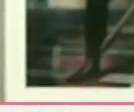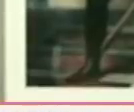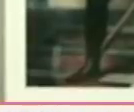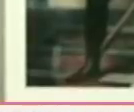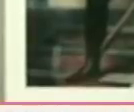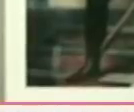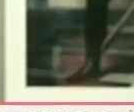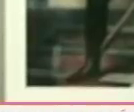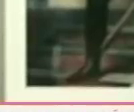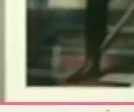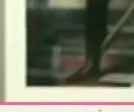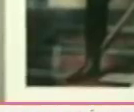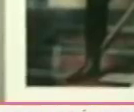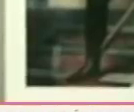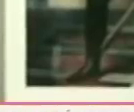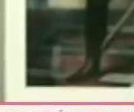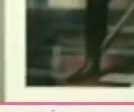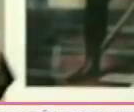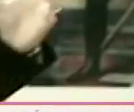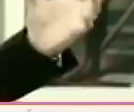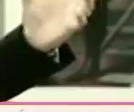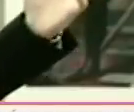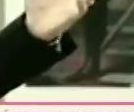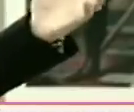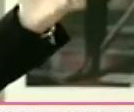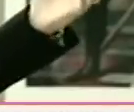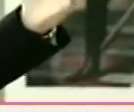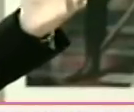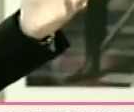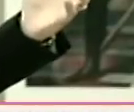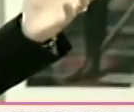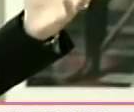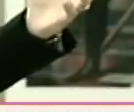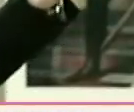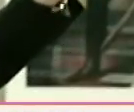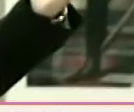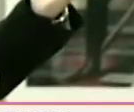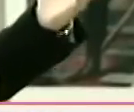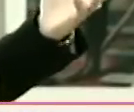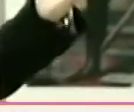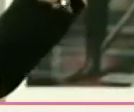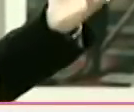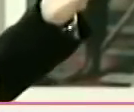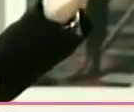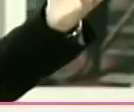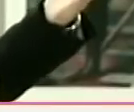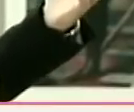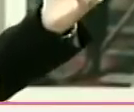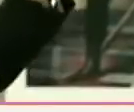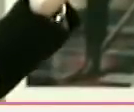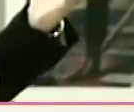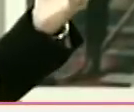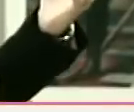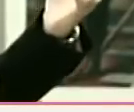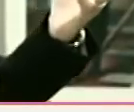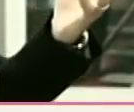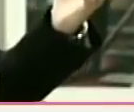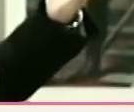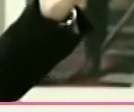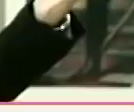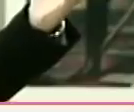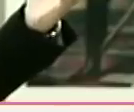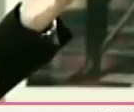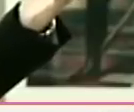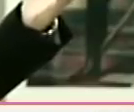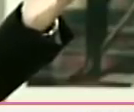la isla, una isla de otro país, salió el misil de un estado no parte,